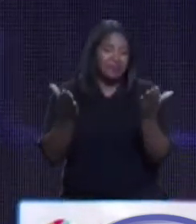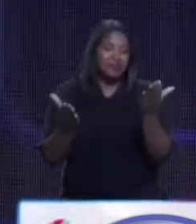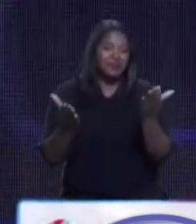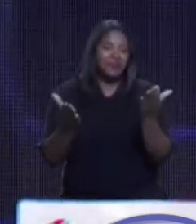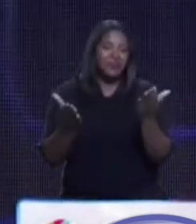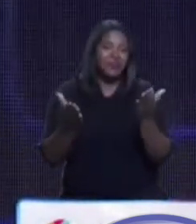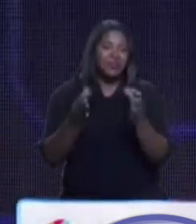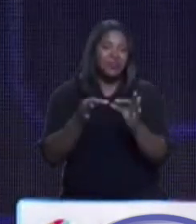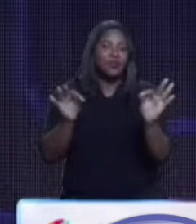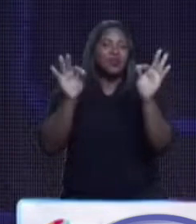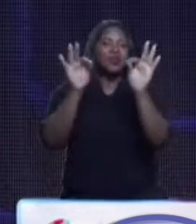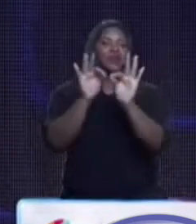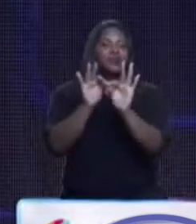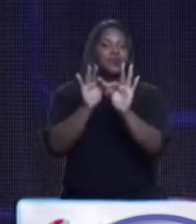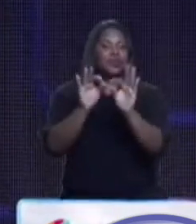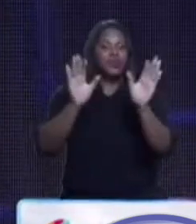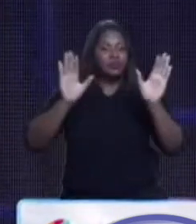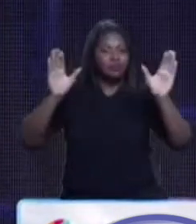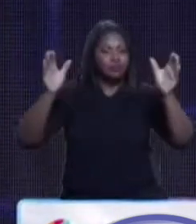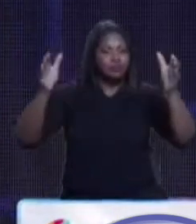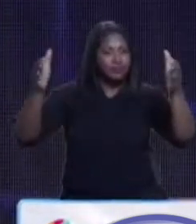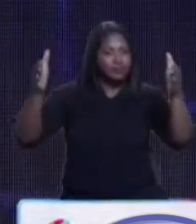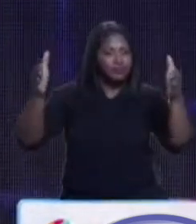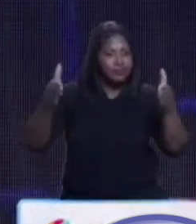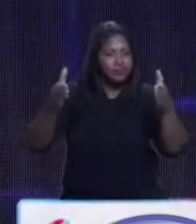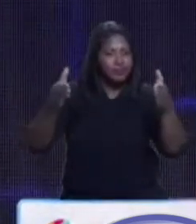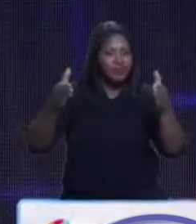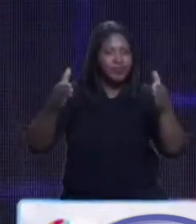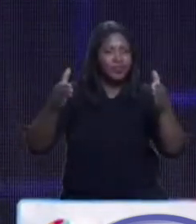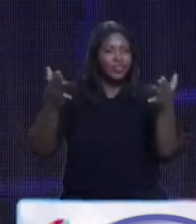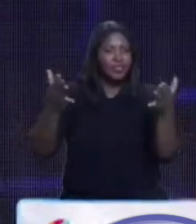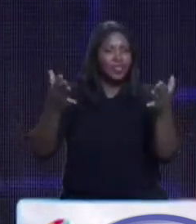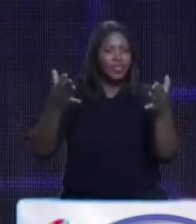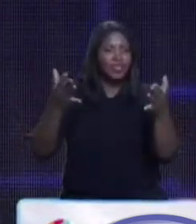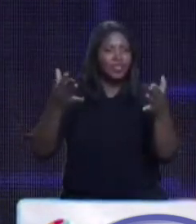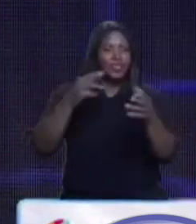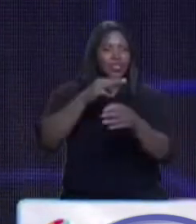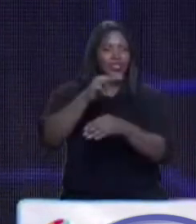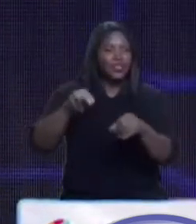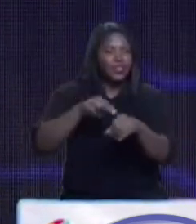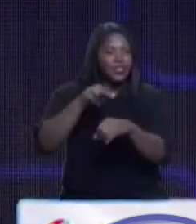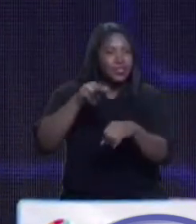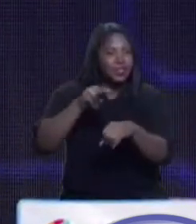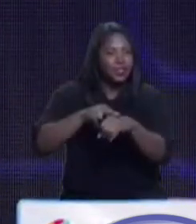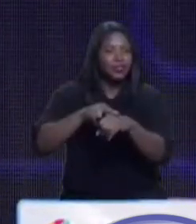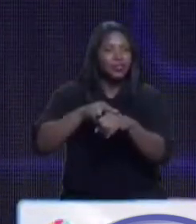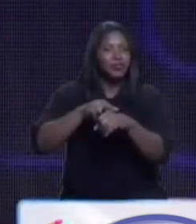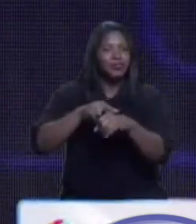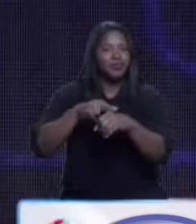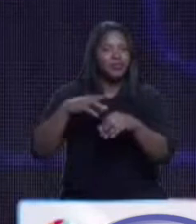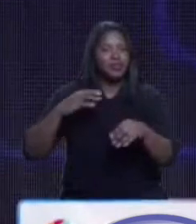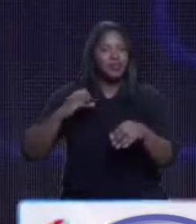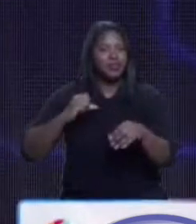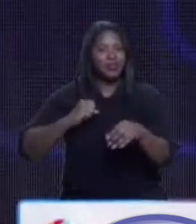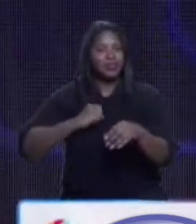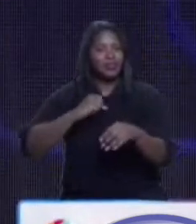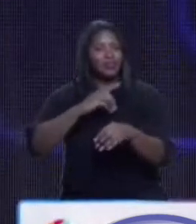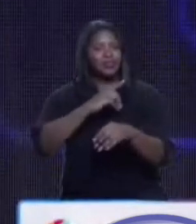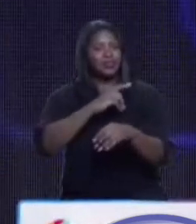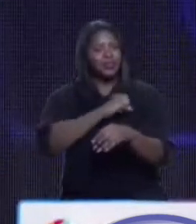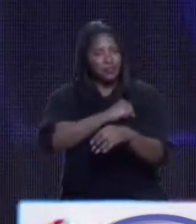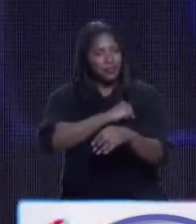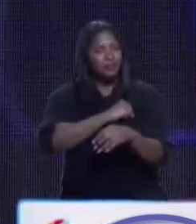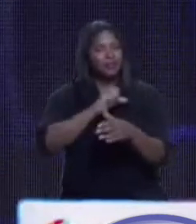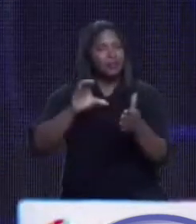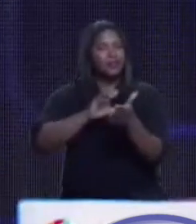pero lo más curioso de todo es la atención que concita ya a nivel nacional esta candidatura a la senaduría de la capital. De eso se encargaron